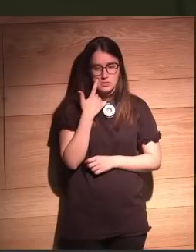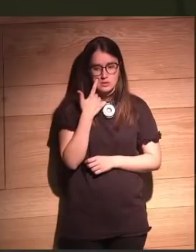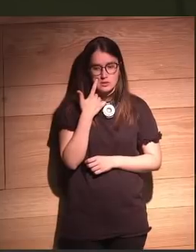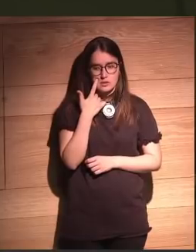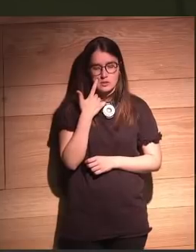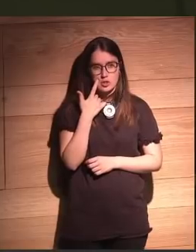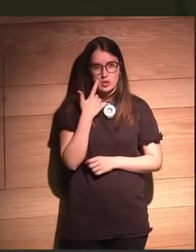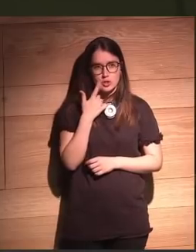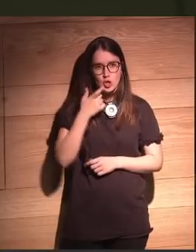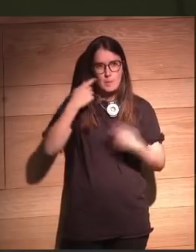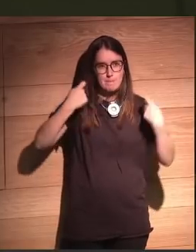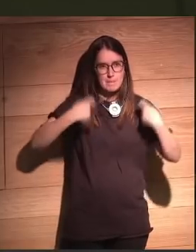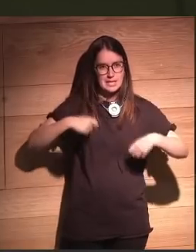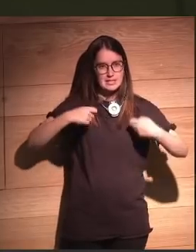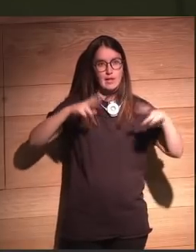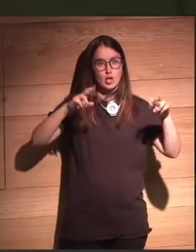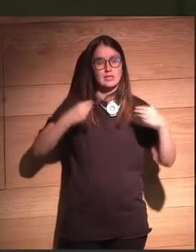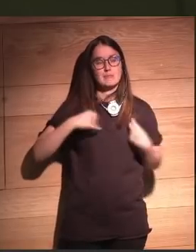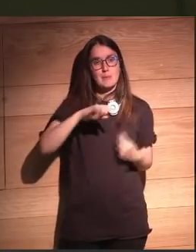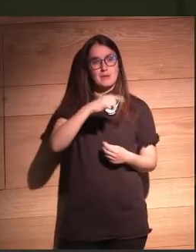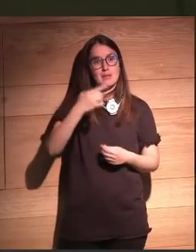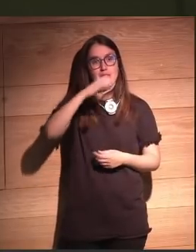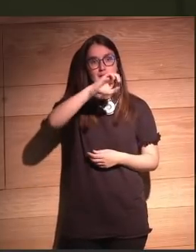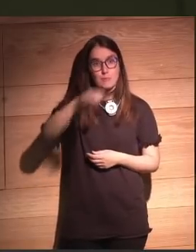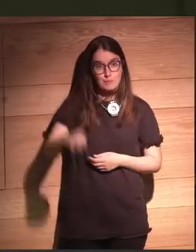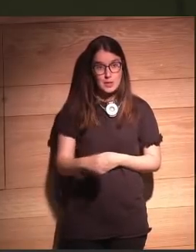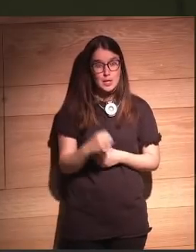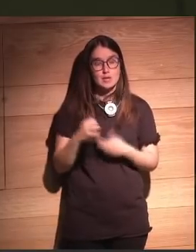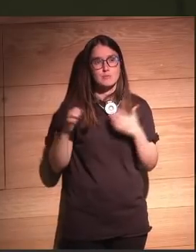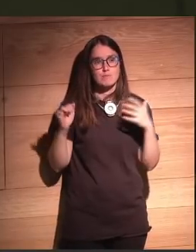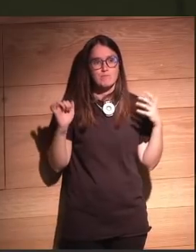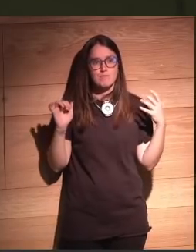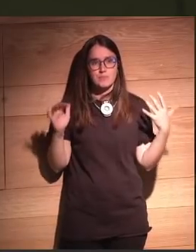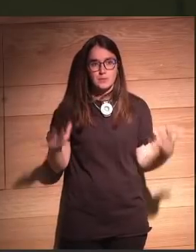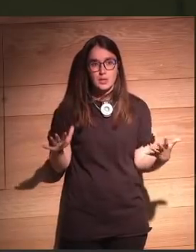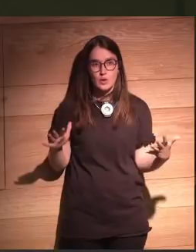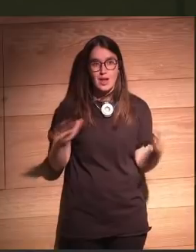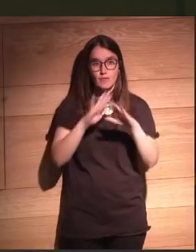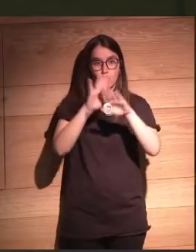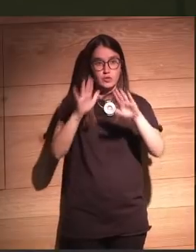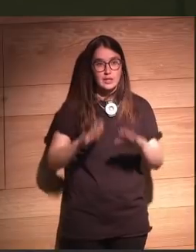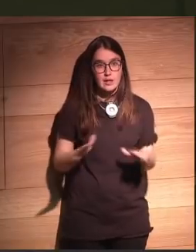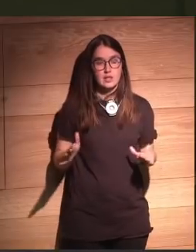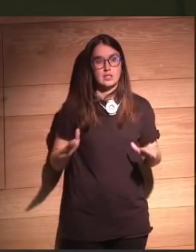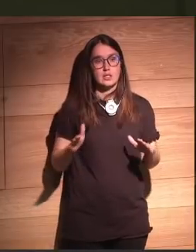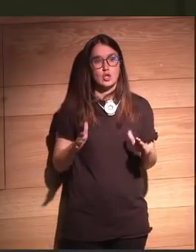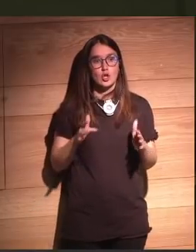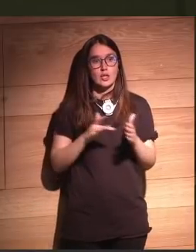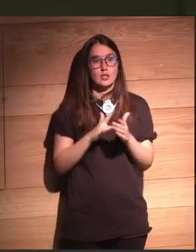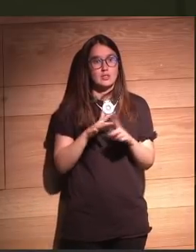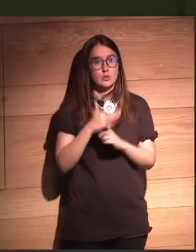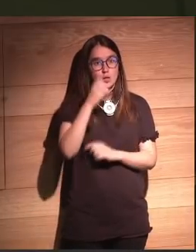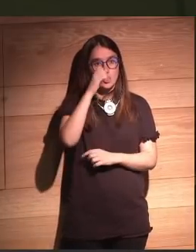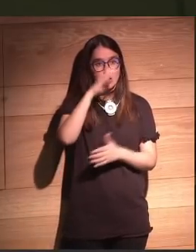da el coñazo yo con las viviendas vacías, pero al final, a raíz de lo que ha pasado en